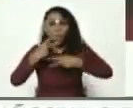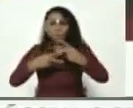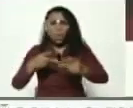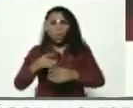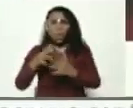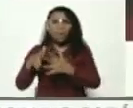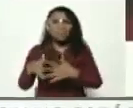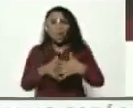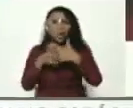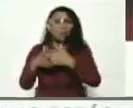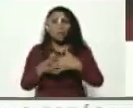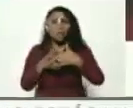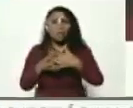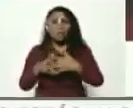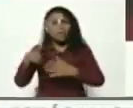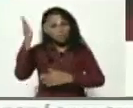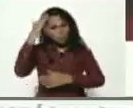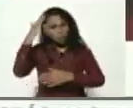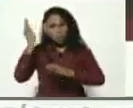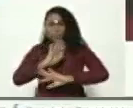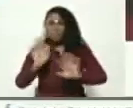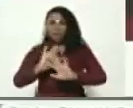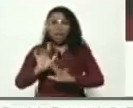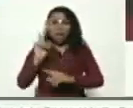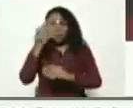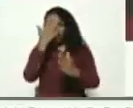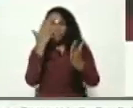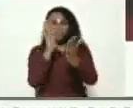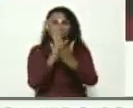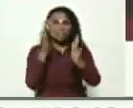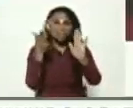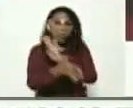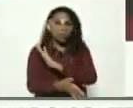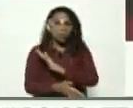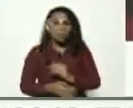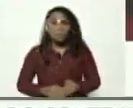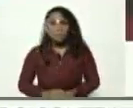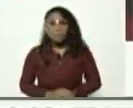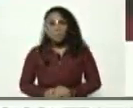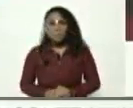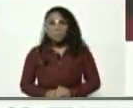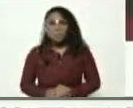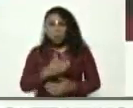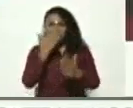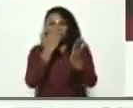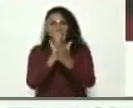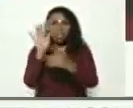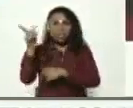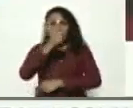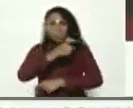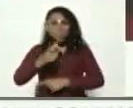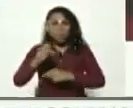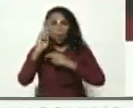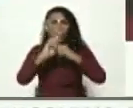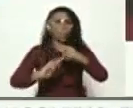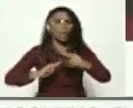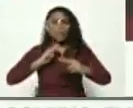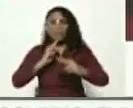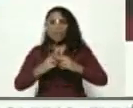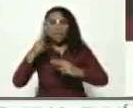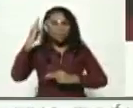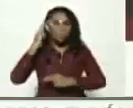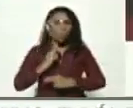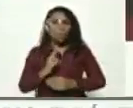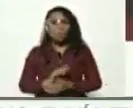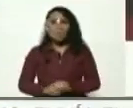Estados Unidos de Norteamérica sabían a lo que se enfrentaban frente a este ciudadano universal, Simón